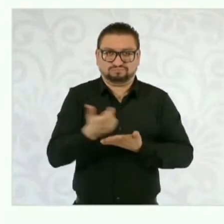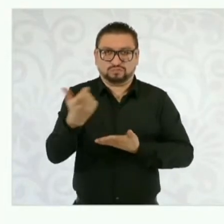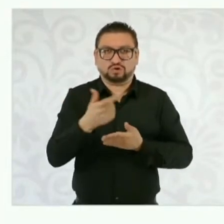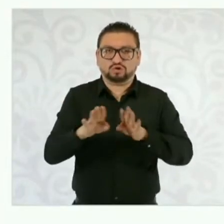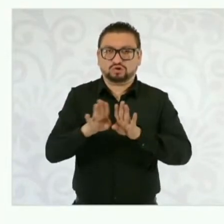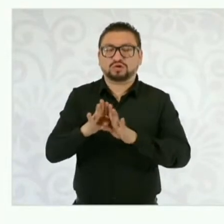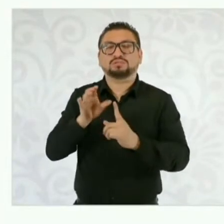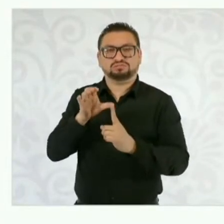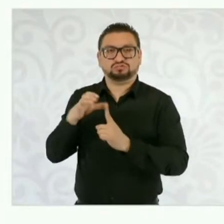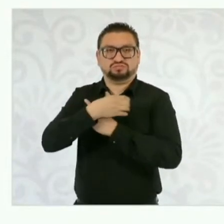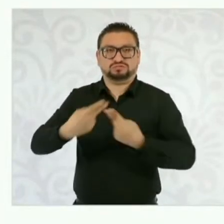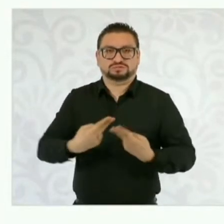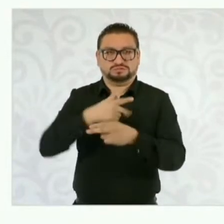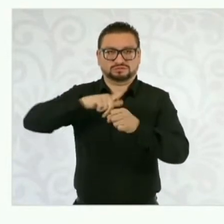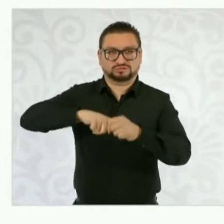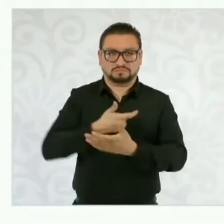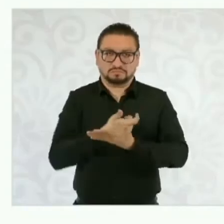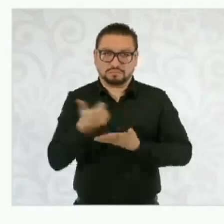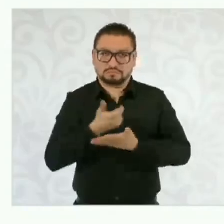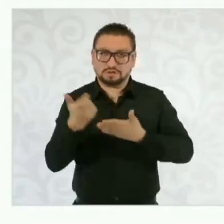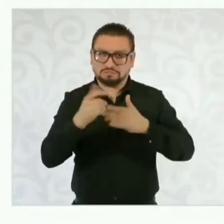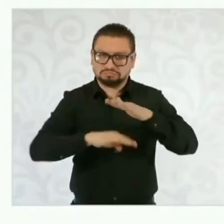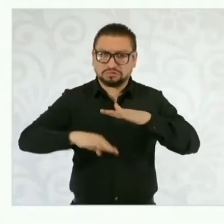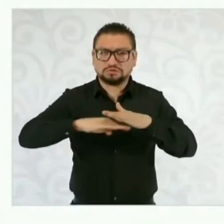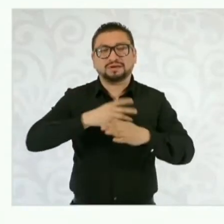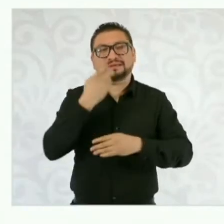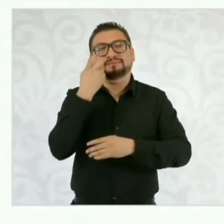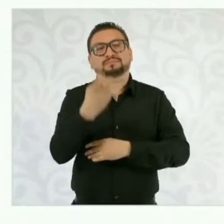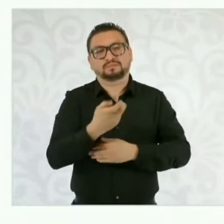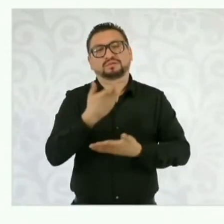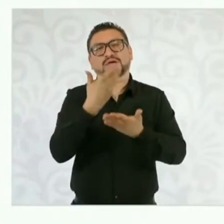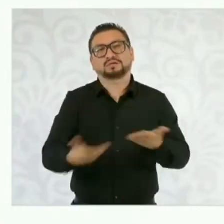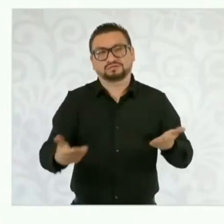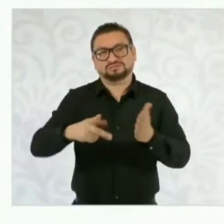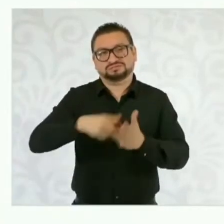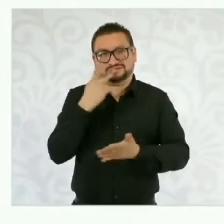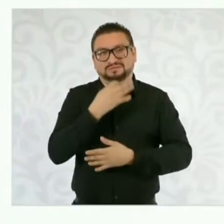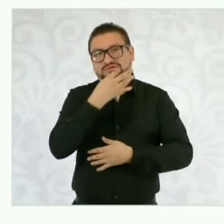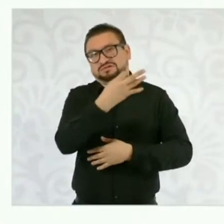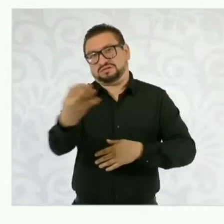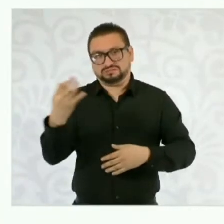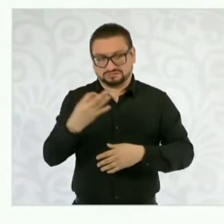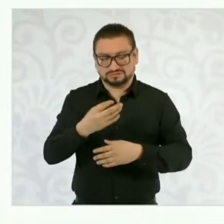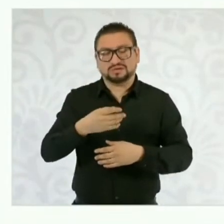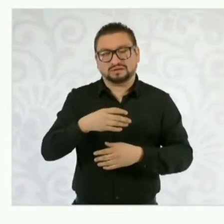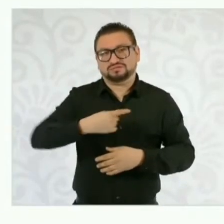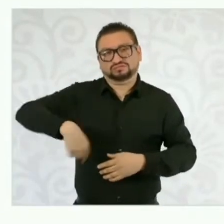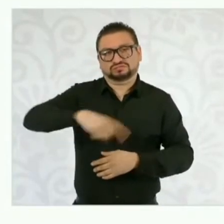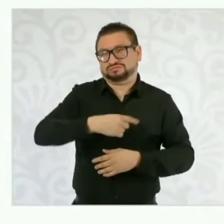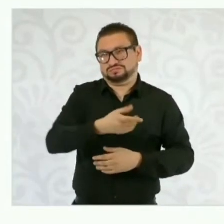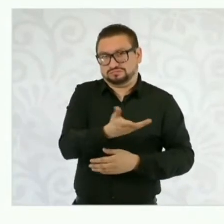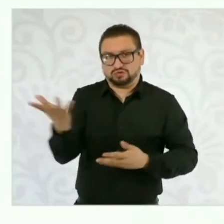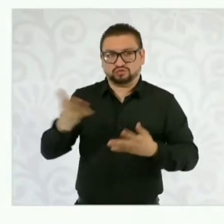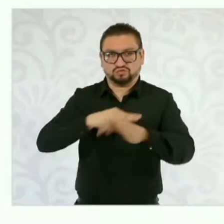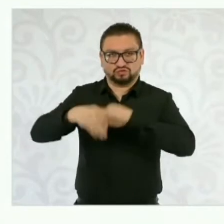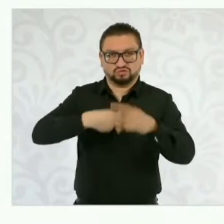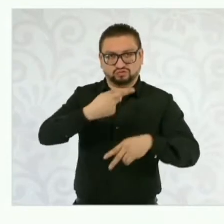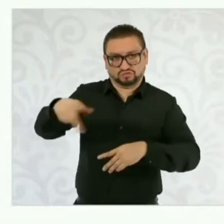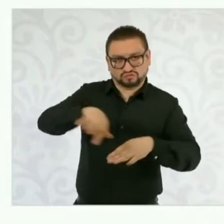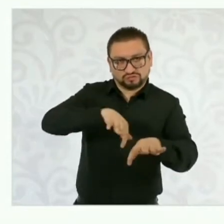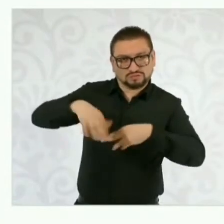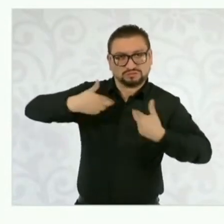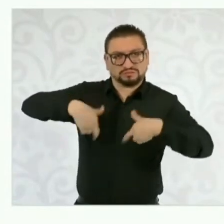la Comisión Nacional de Salarios Mínimos. Por eso, nuevamente, aprovechar este espacio para reconocer a todas y todos, a